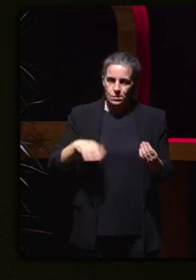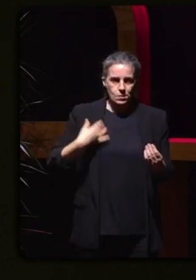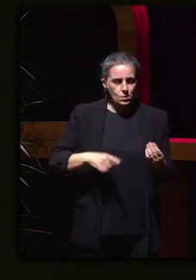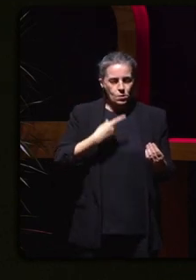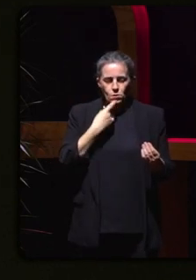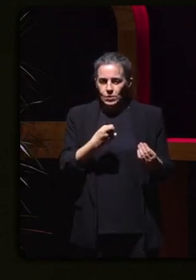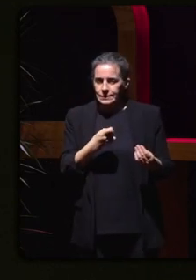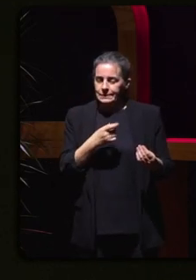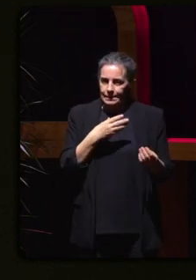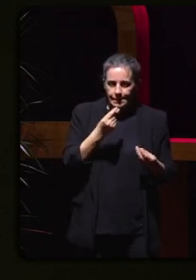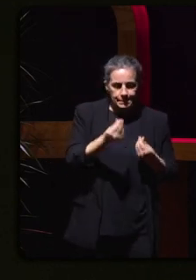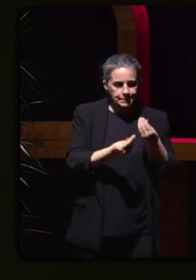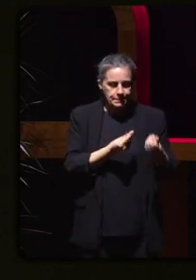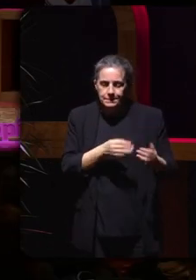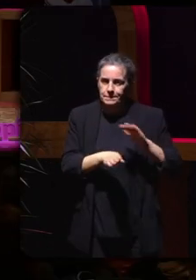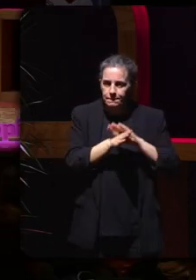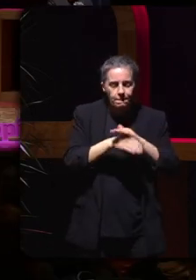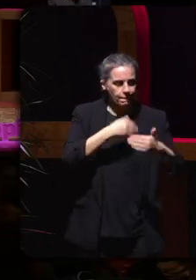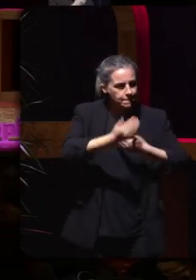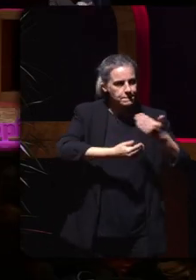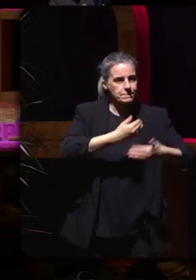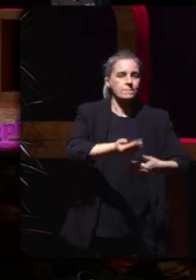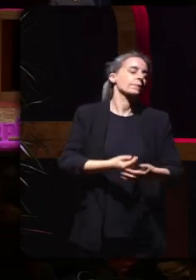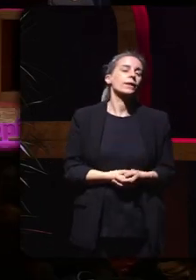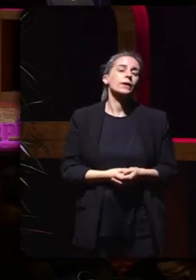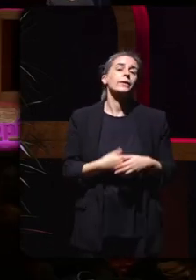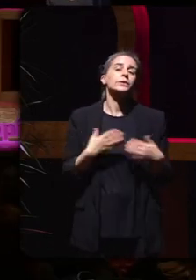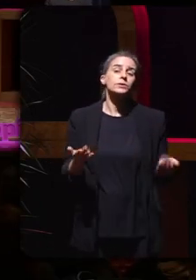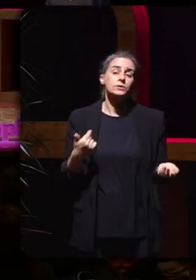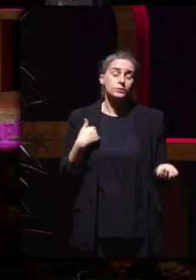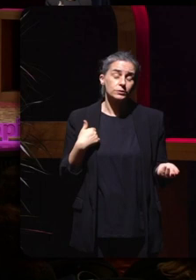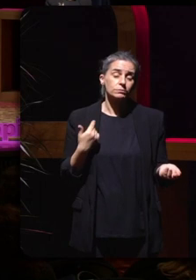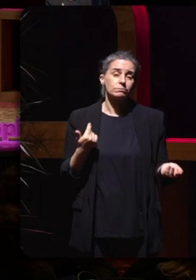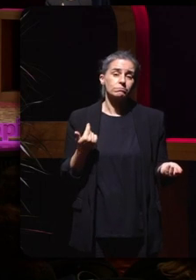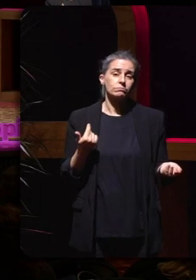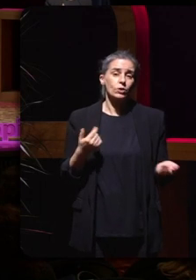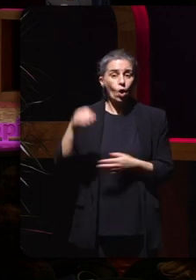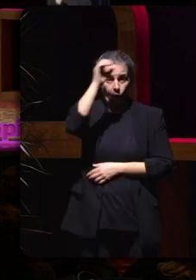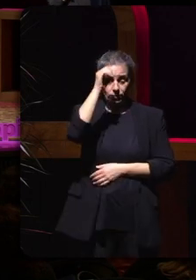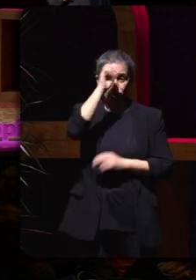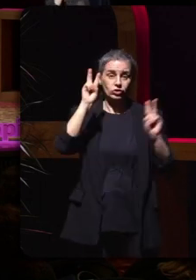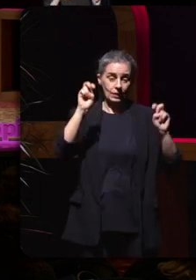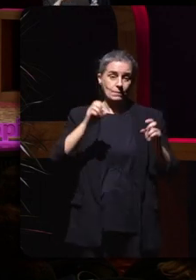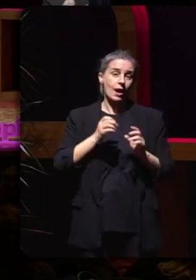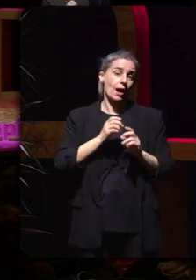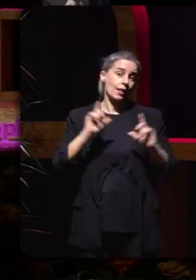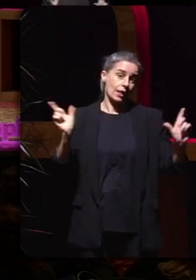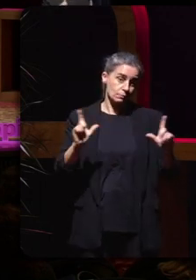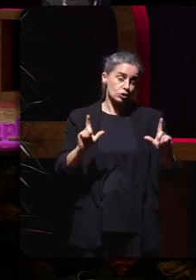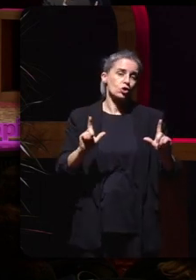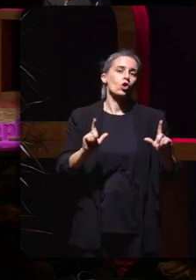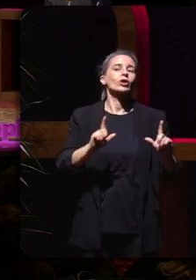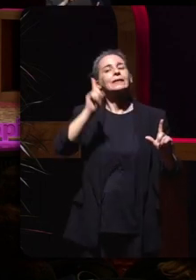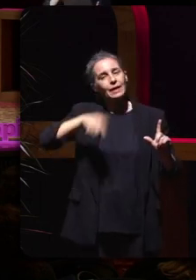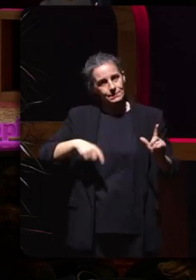sacarlas adelante entonces Desde esa desde ese lado como yo opino sobre televisión pero también escribo sobre